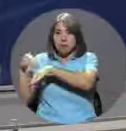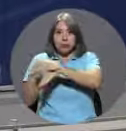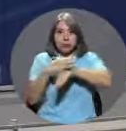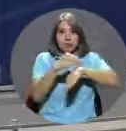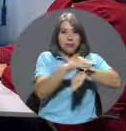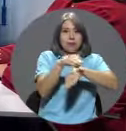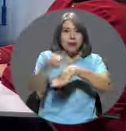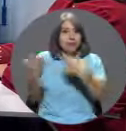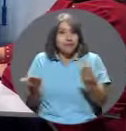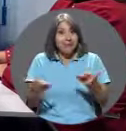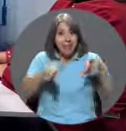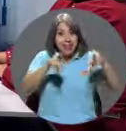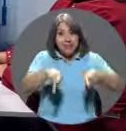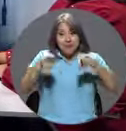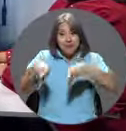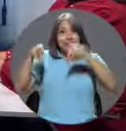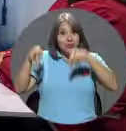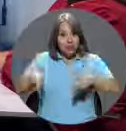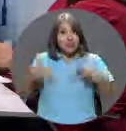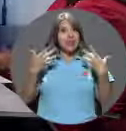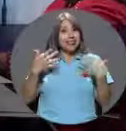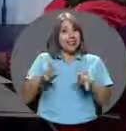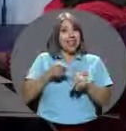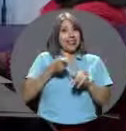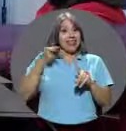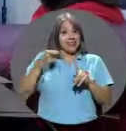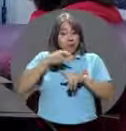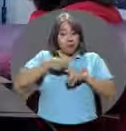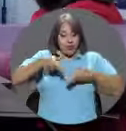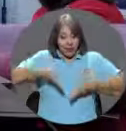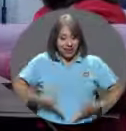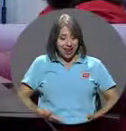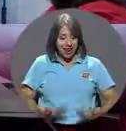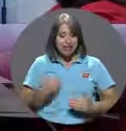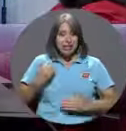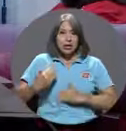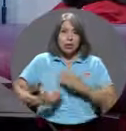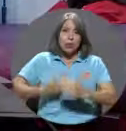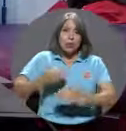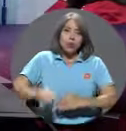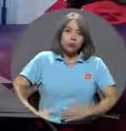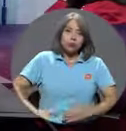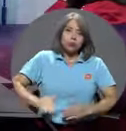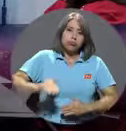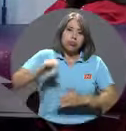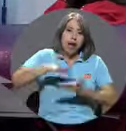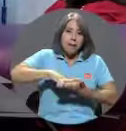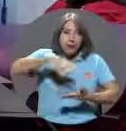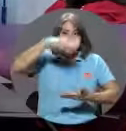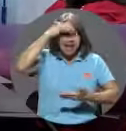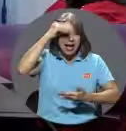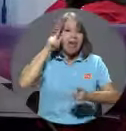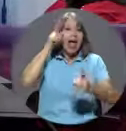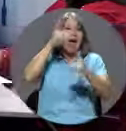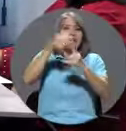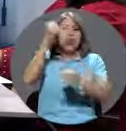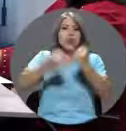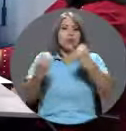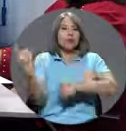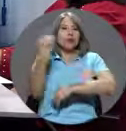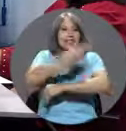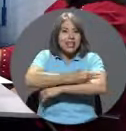contexto familiar, comunitario, claro, social, cultural. Entonces, ese sujeto se forma con